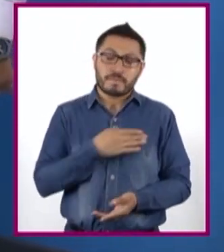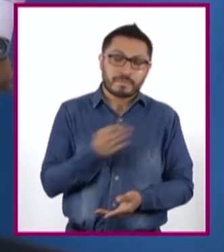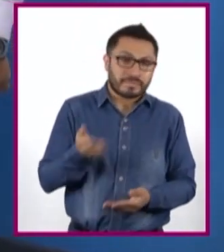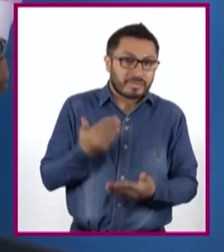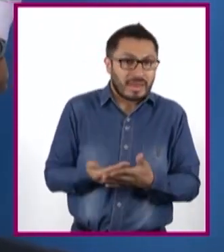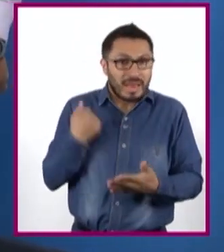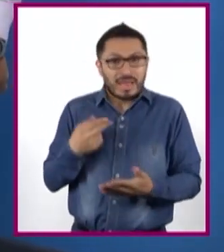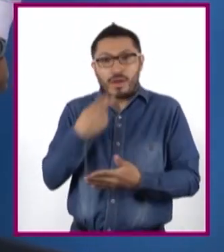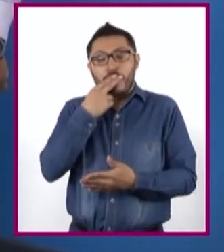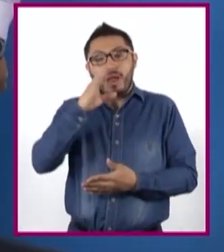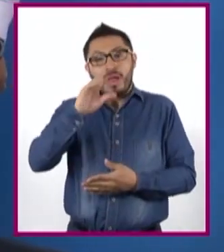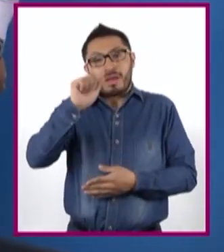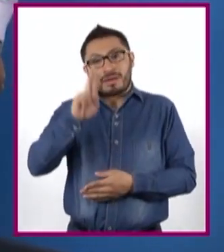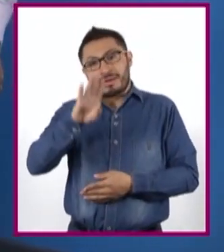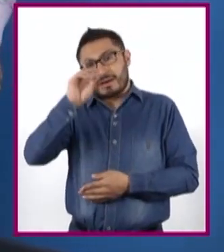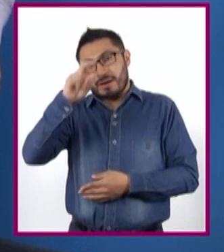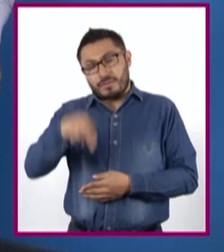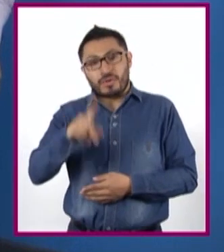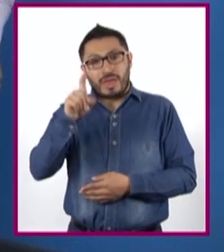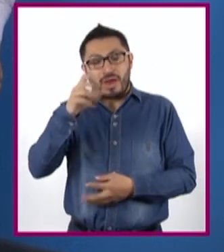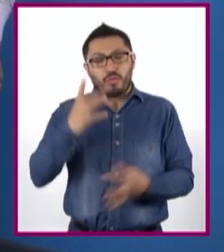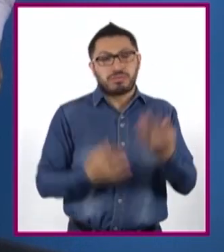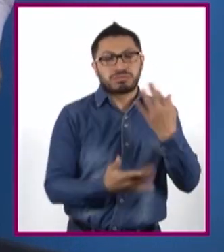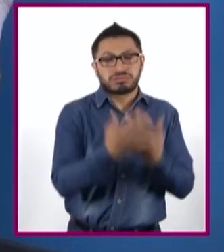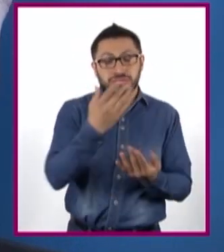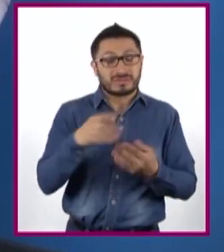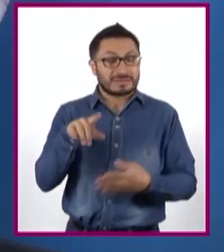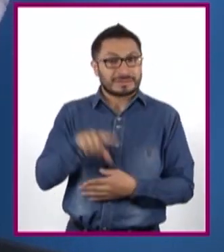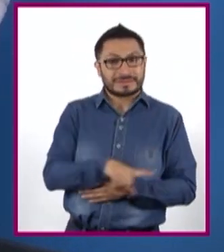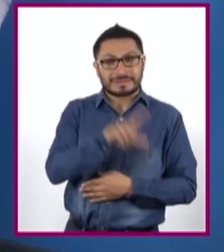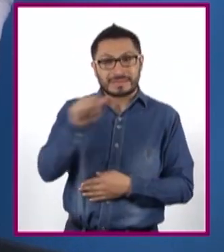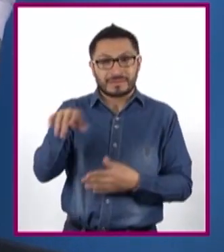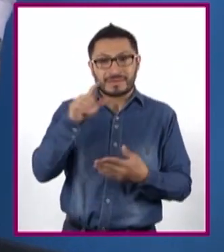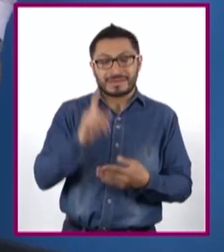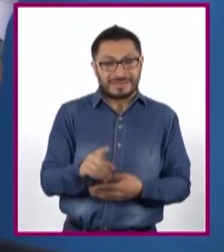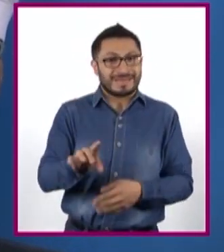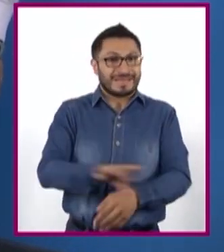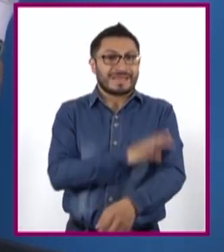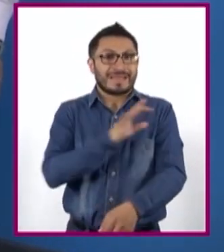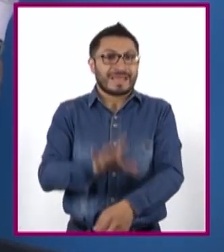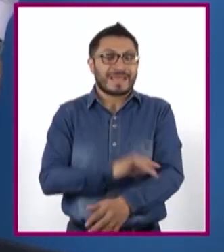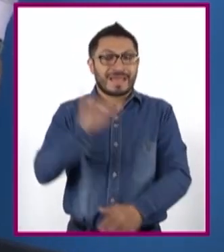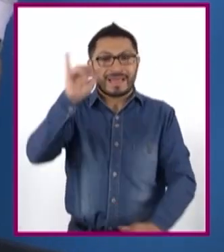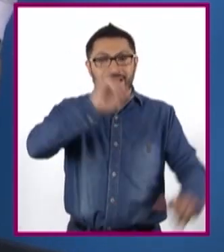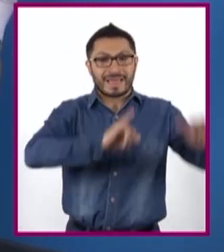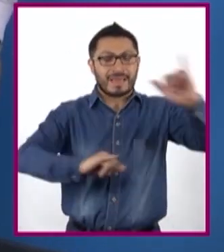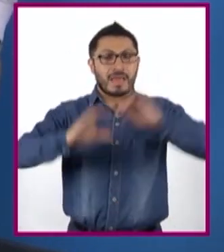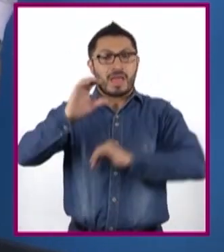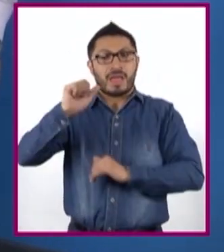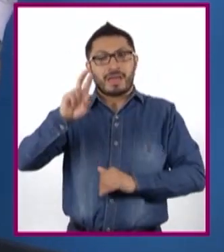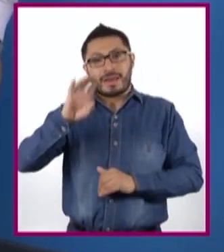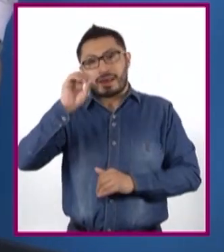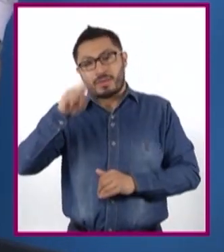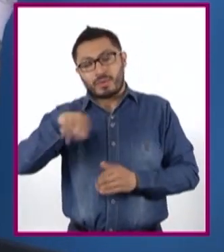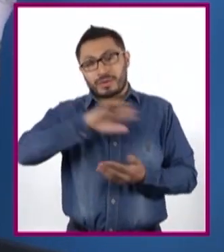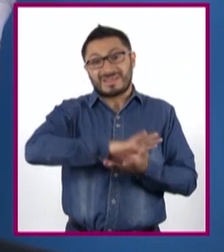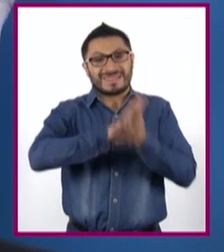utilizó el carbón para calentar el agua. Entonces se transformó la energía química del carbón en